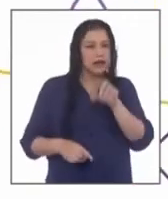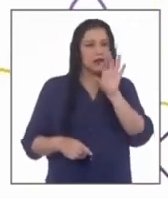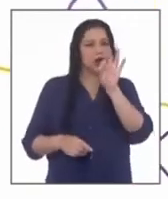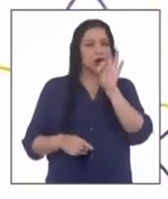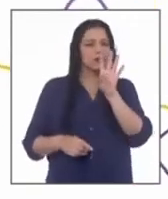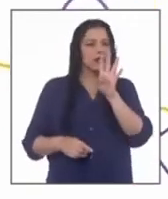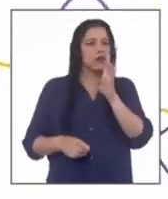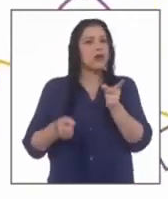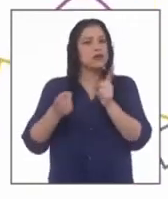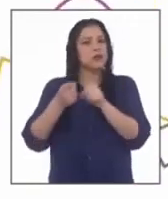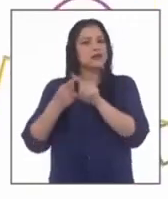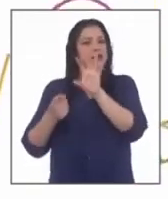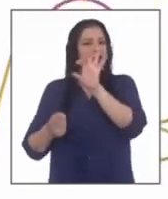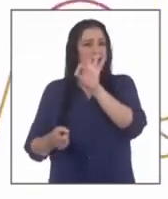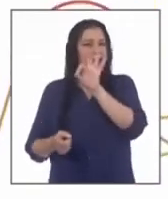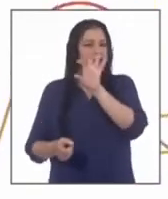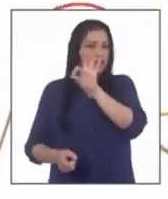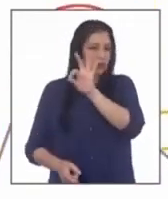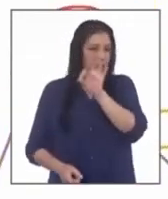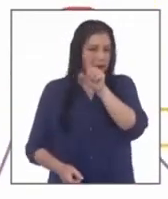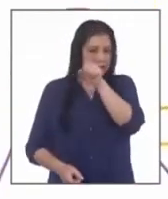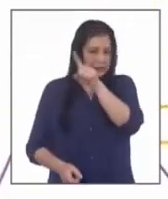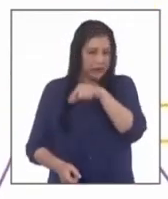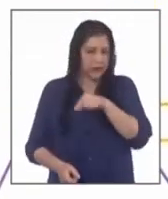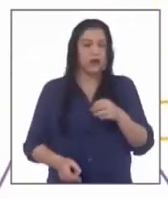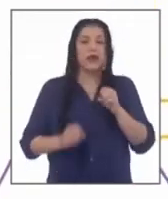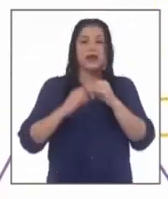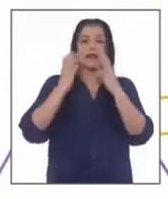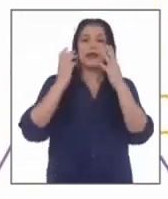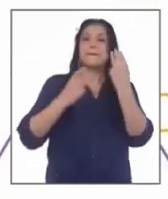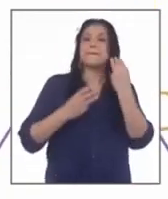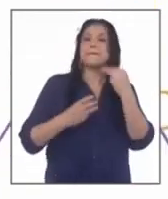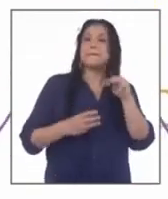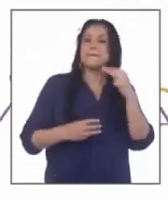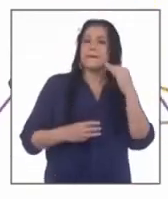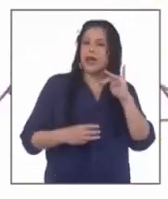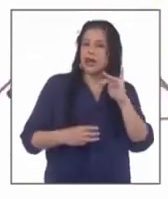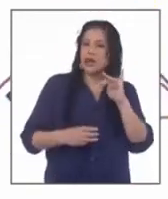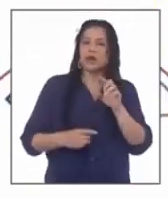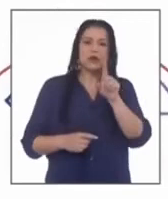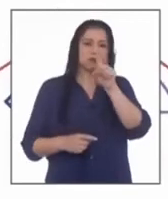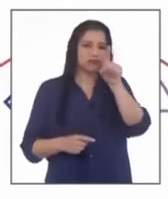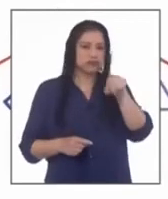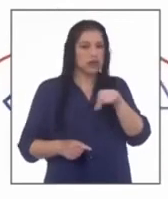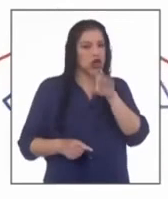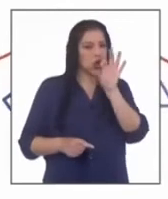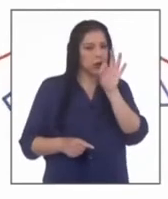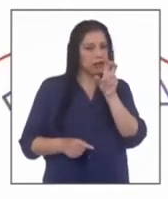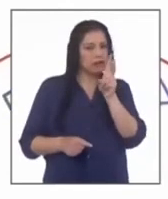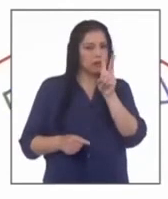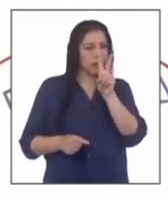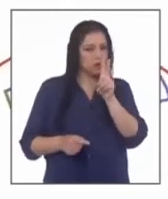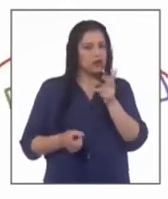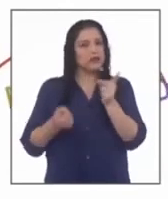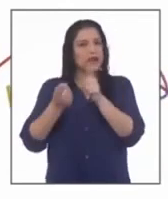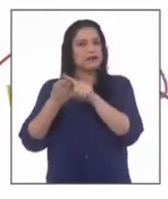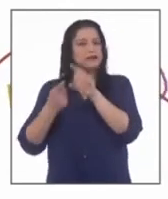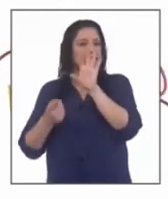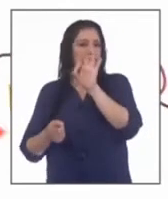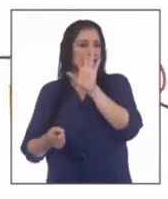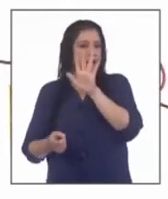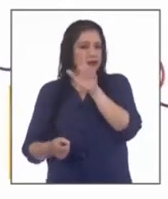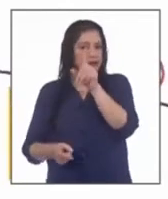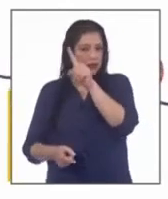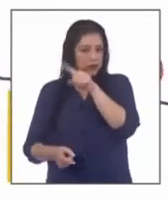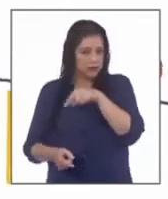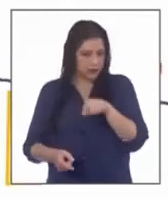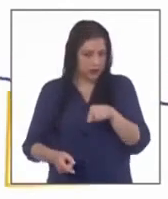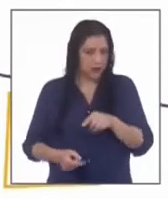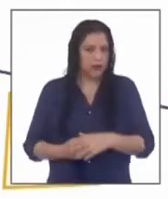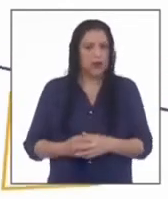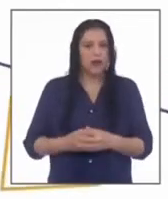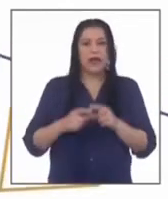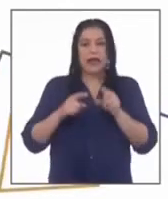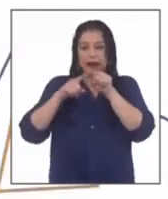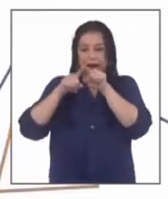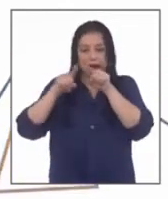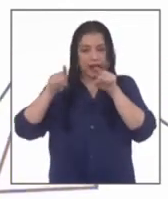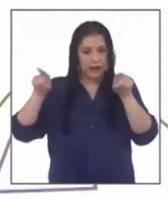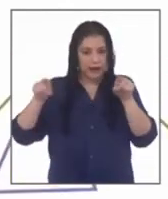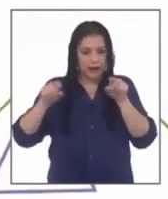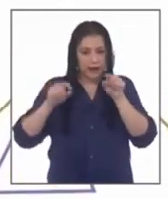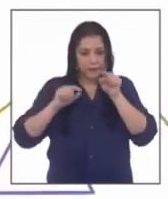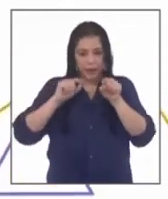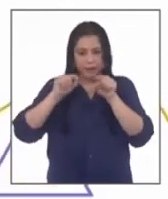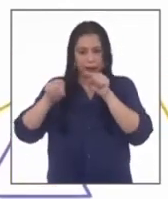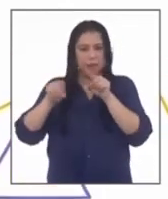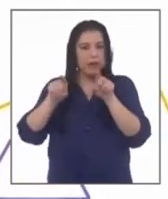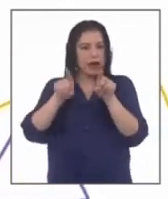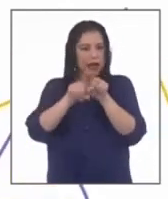desde 94 hasta 99 y el miércoles es el intervalo cerrado desde 92 hasta 95. Ubicamos en el gráfico los